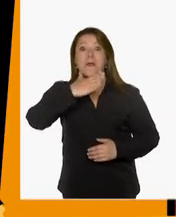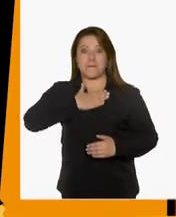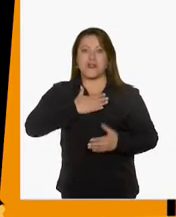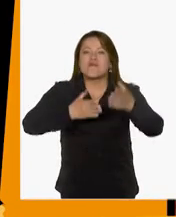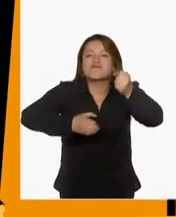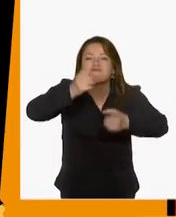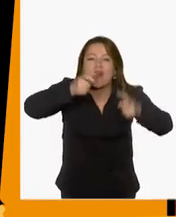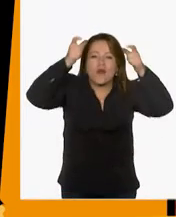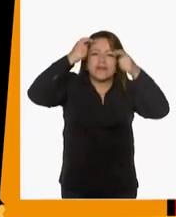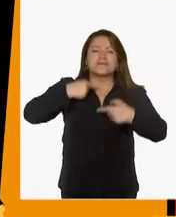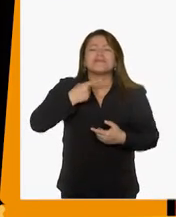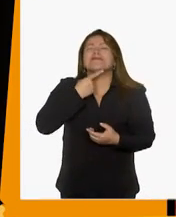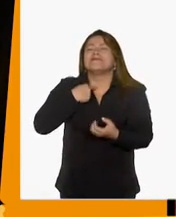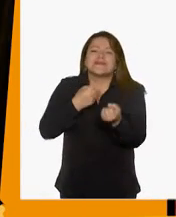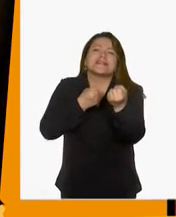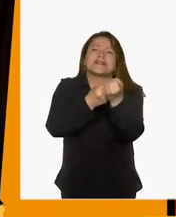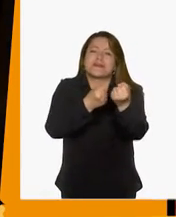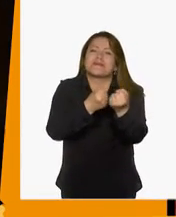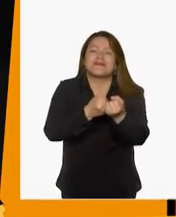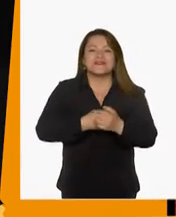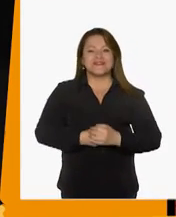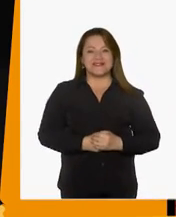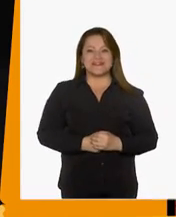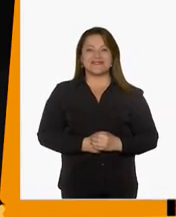papá ordeña vacas y a mí me gusta ayudarlo.